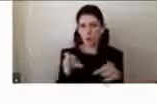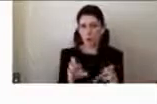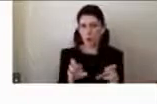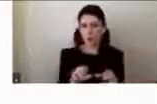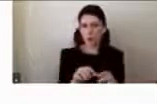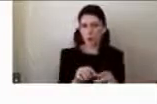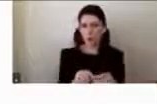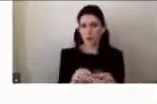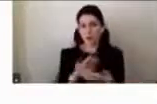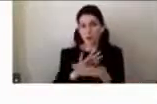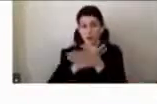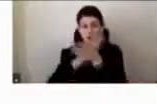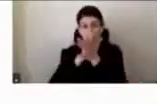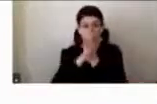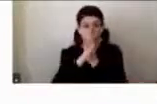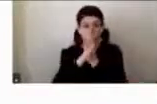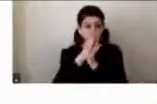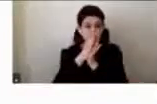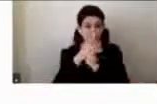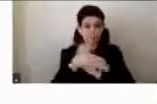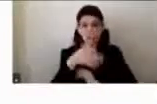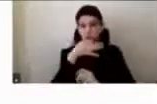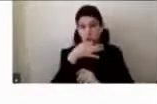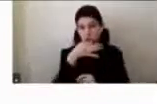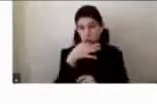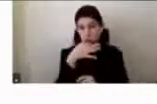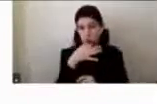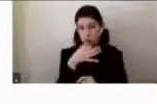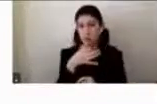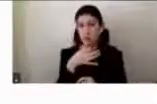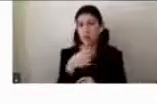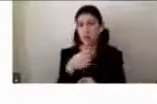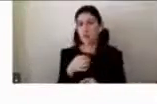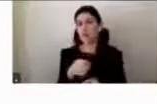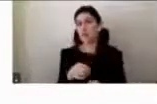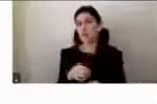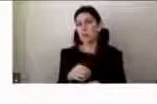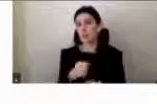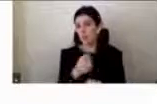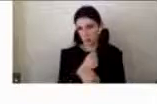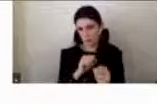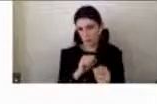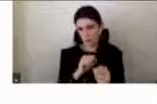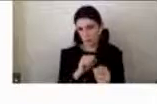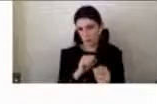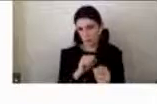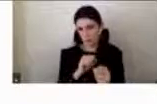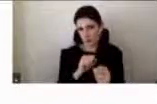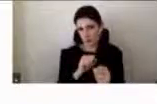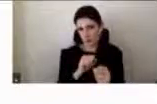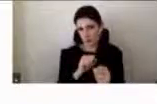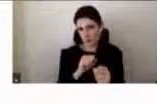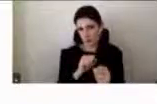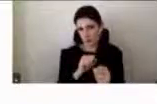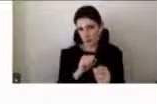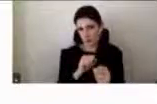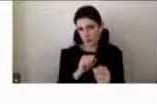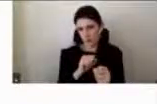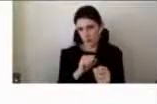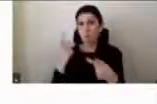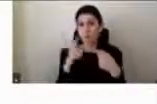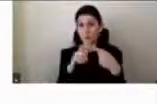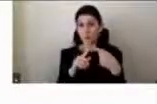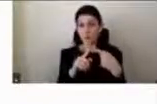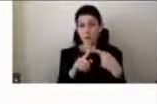las enormes, digamos, posibilidades que hay, pero sí plantearlo en primer lugar en términos de la